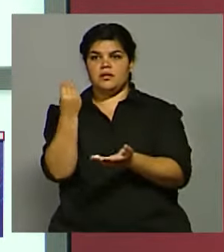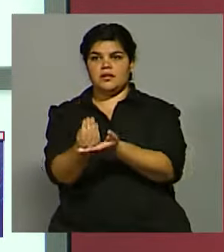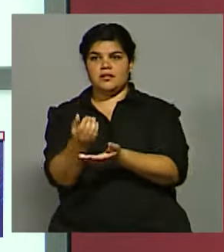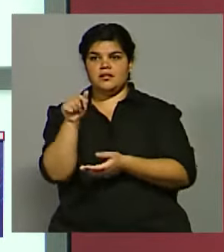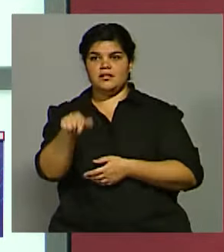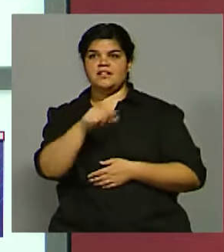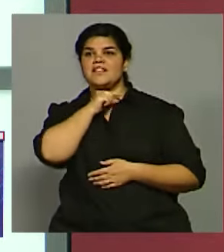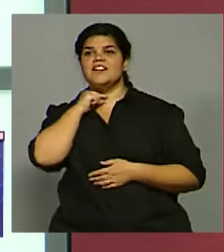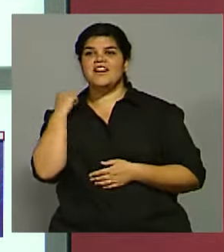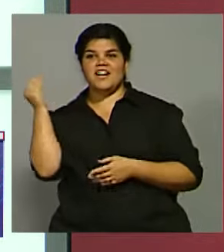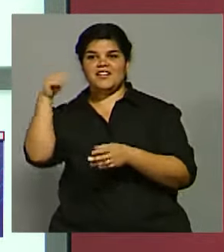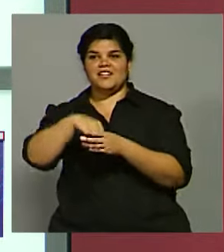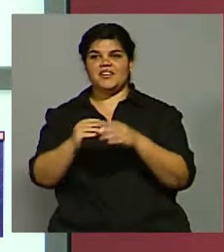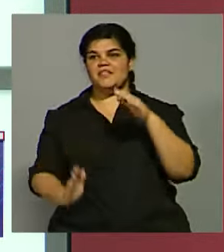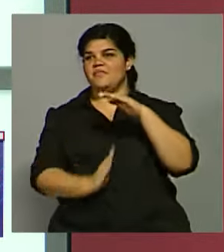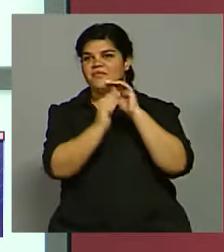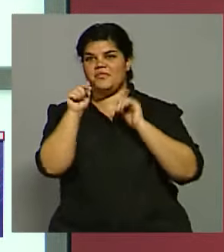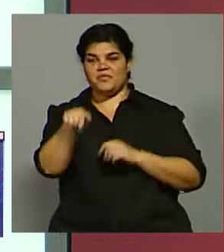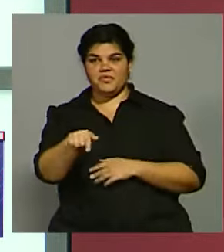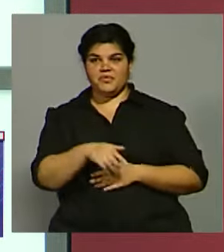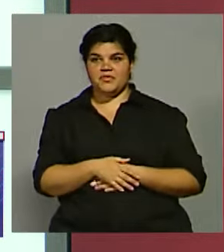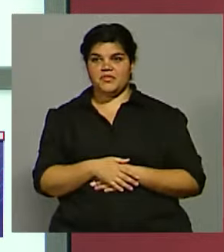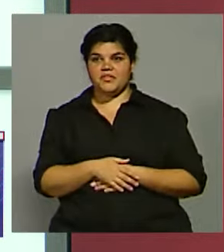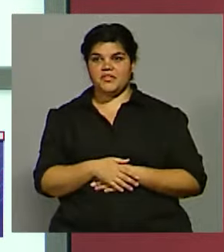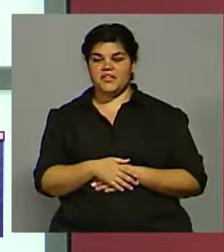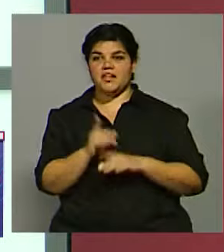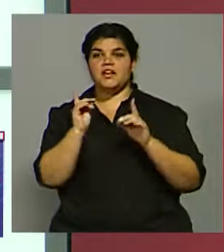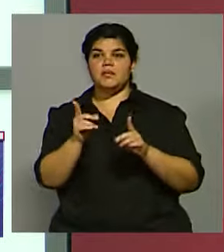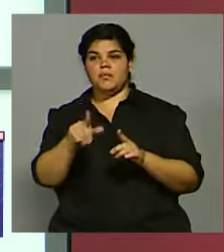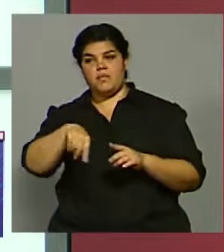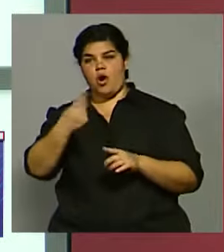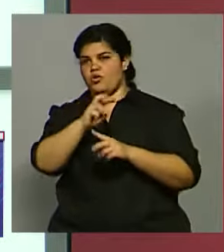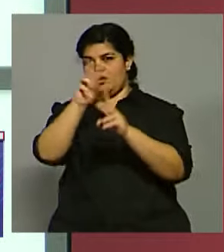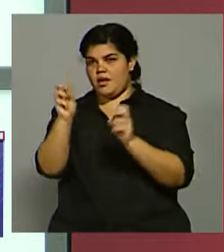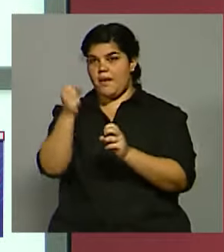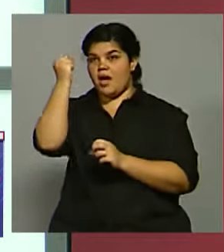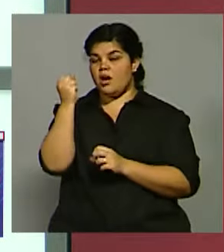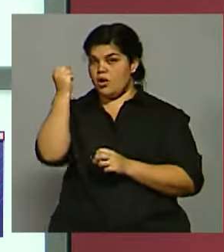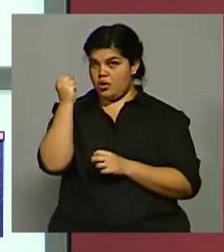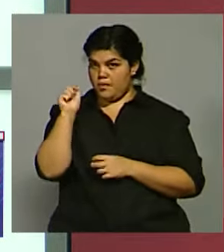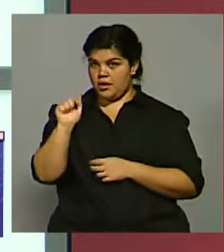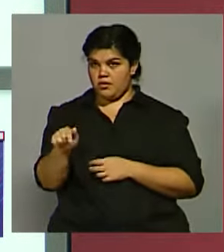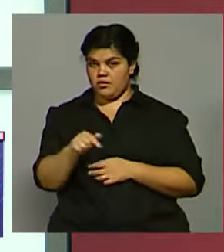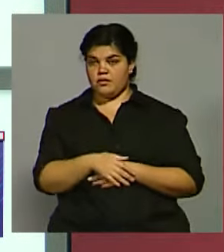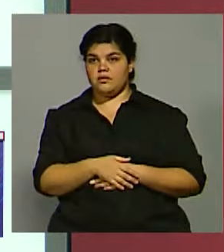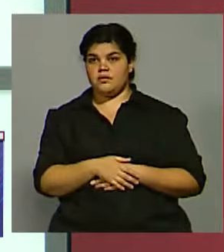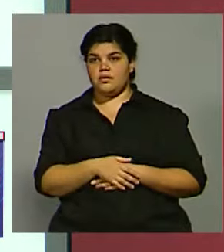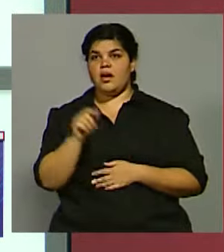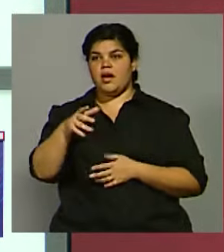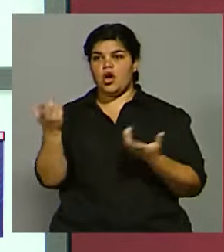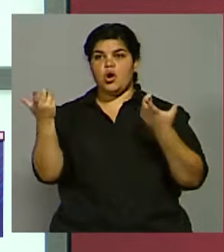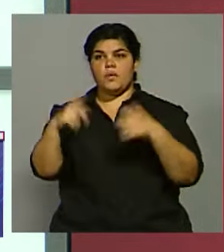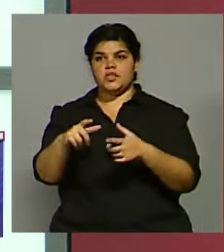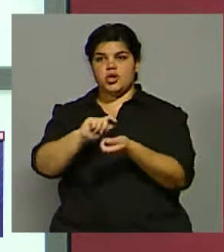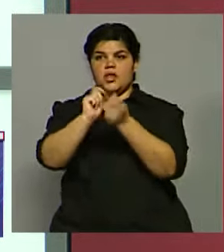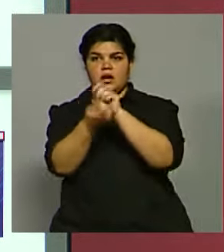dentro de la institución. Si vamos a otros aspectos, el aspecto económico, bueno, ha nombrado una comisión de reforma, incluso ha